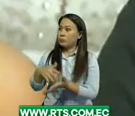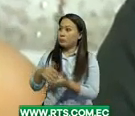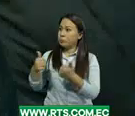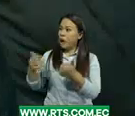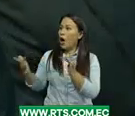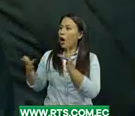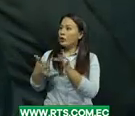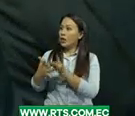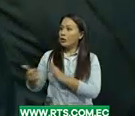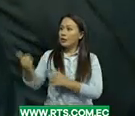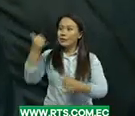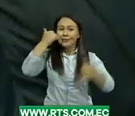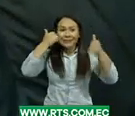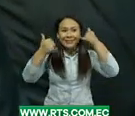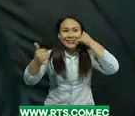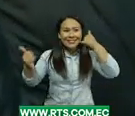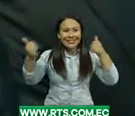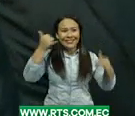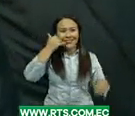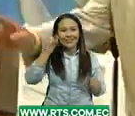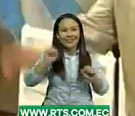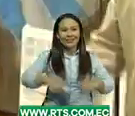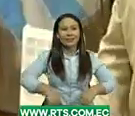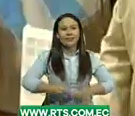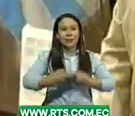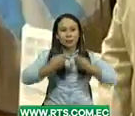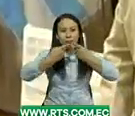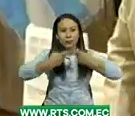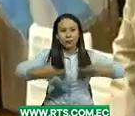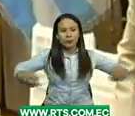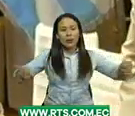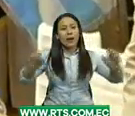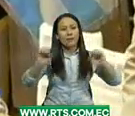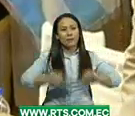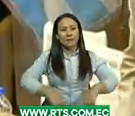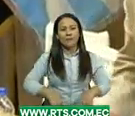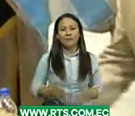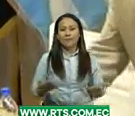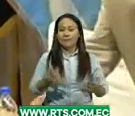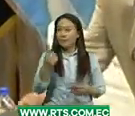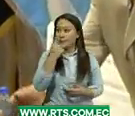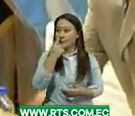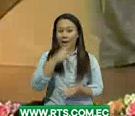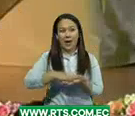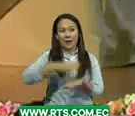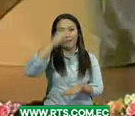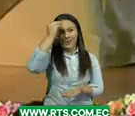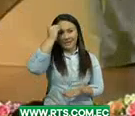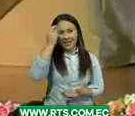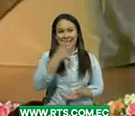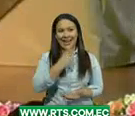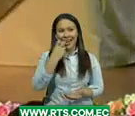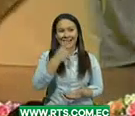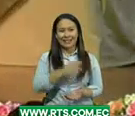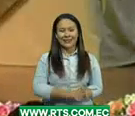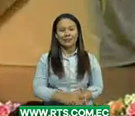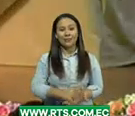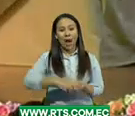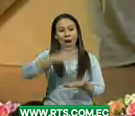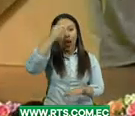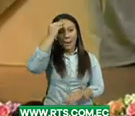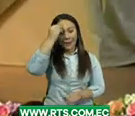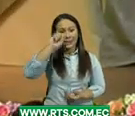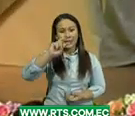contactado con nosotros para esto. La idea es expandir el programa, ya que hay muchos interesados en aprender inglés. Es una oportunidad para aprender el